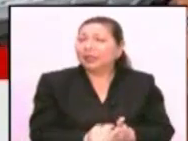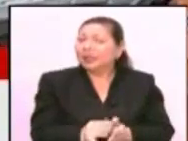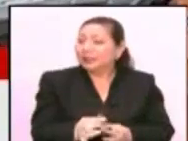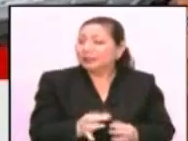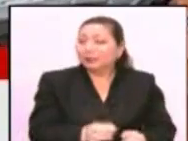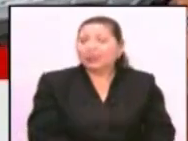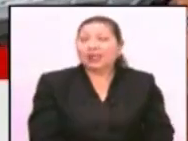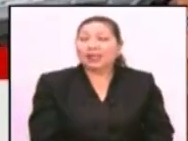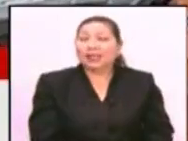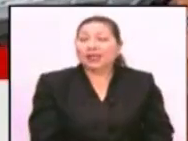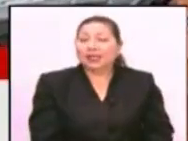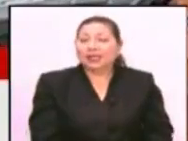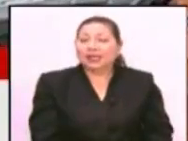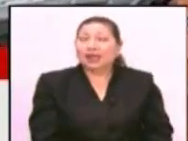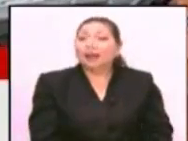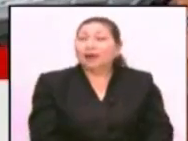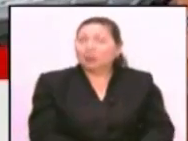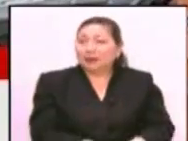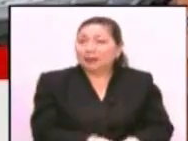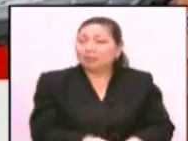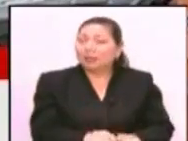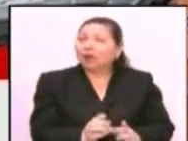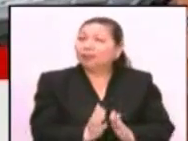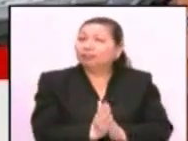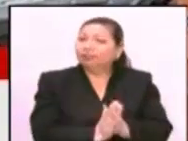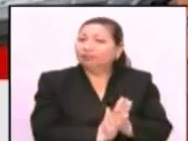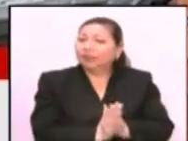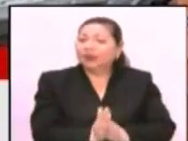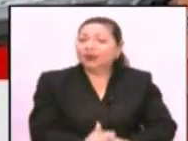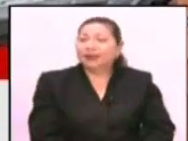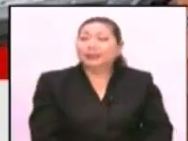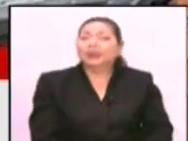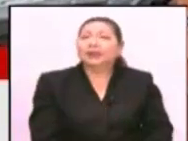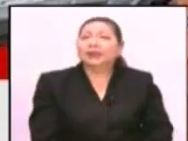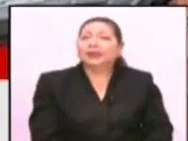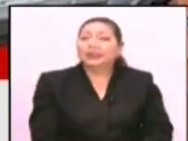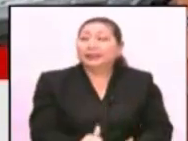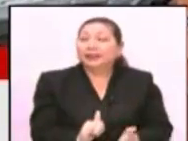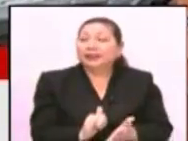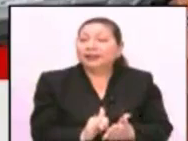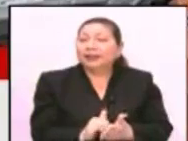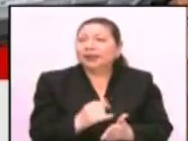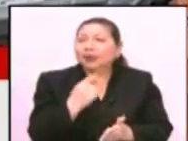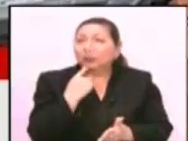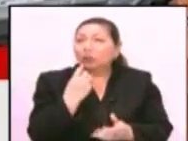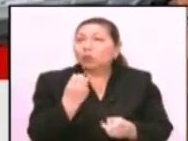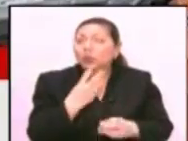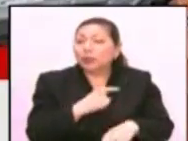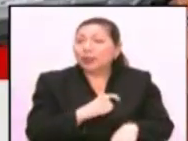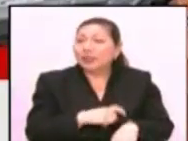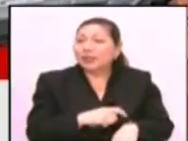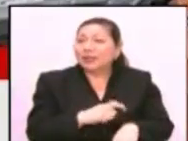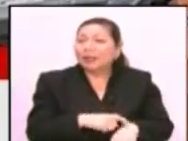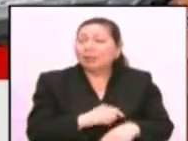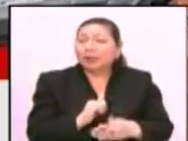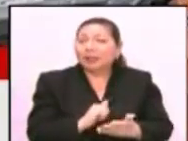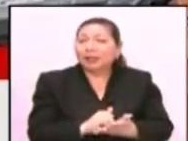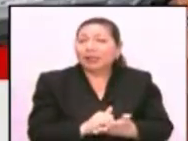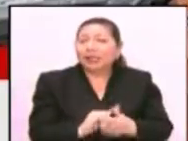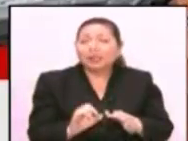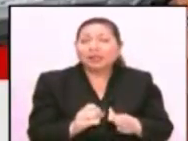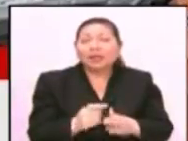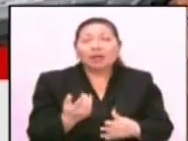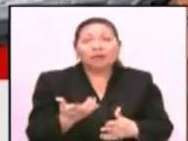explicársela, también aprovechando esa población que, digamos, durante mucho tiempo lo único que se ha dedicado es a